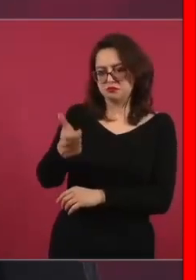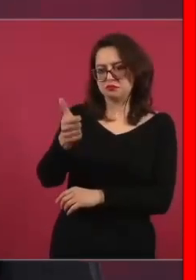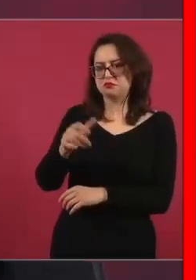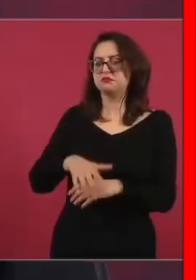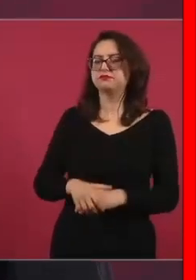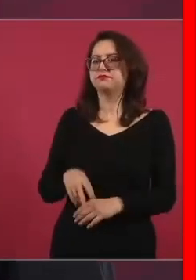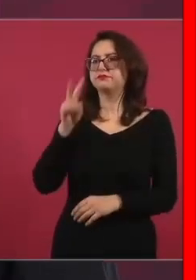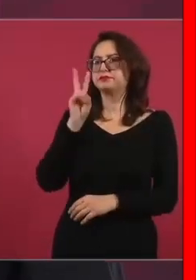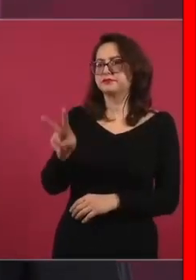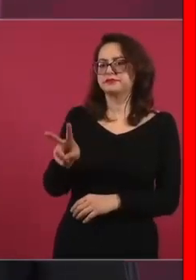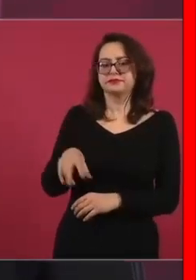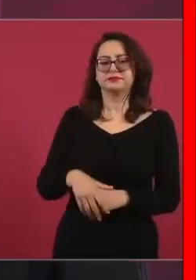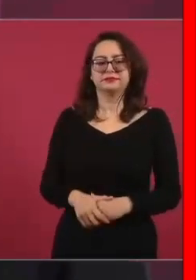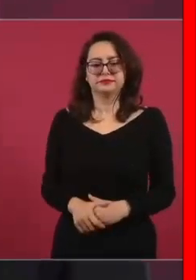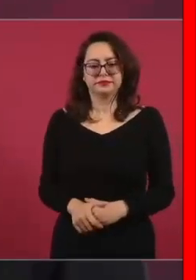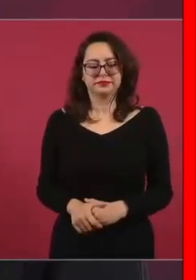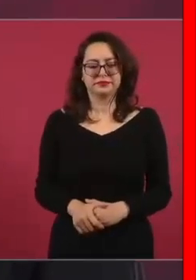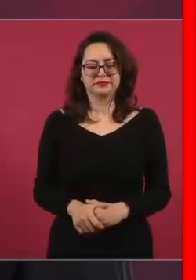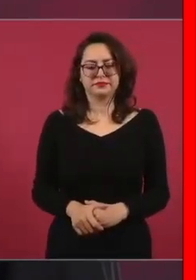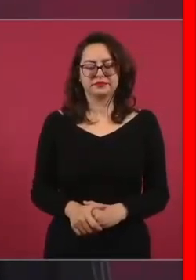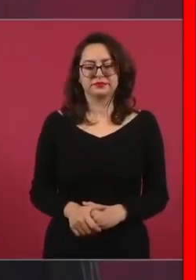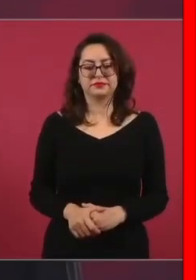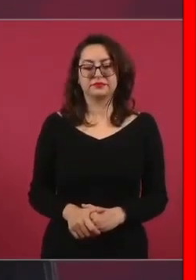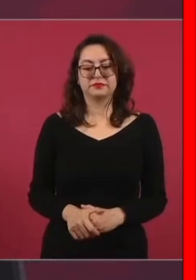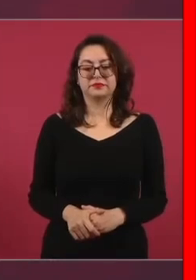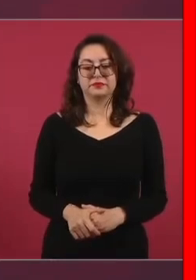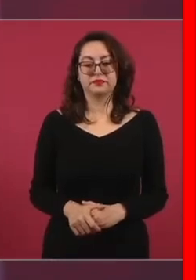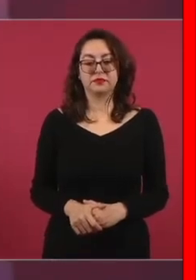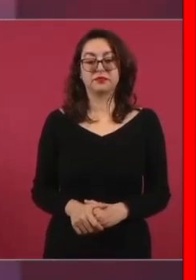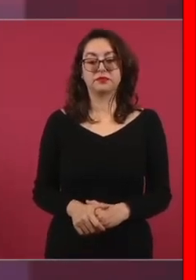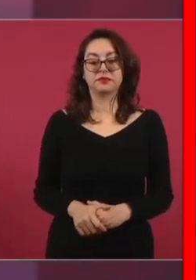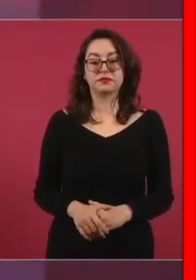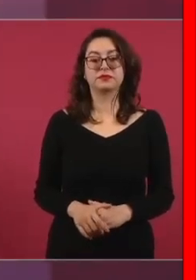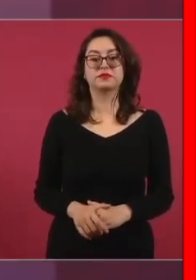la televisión. Entonces ya escuché